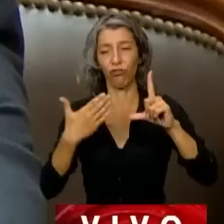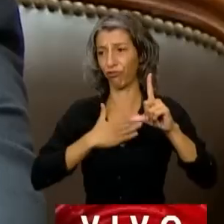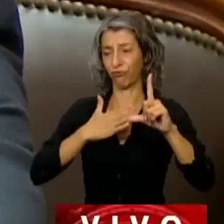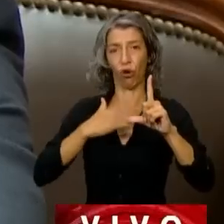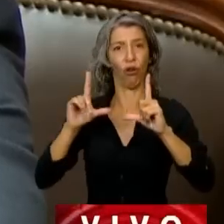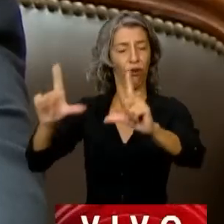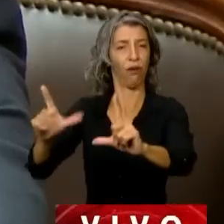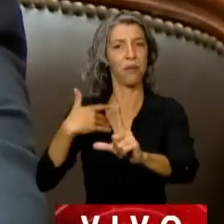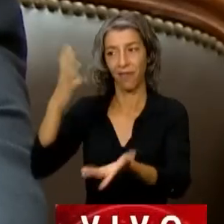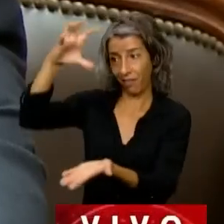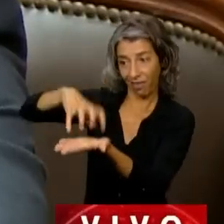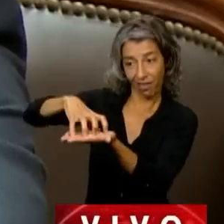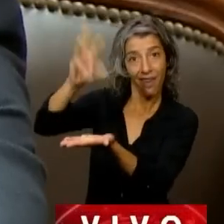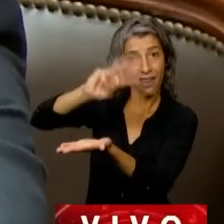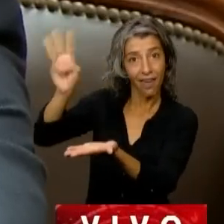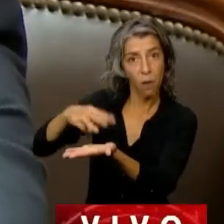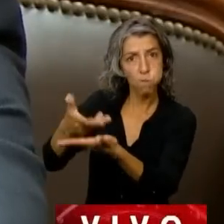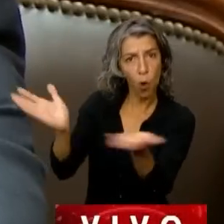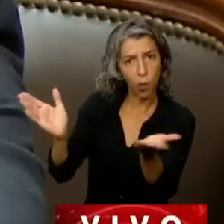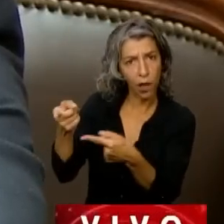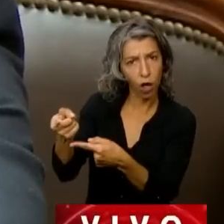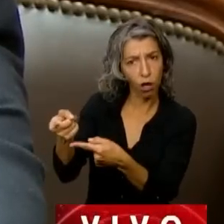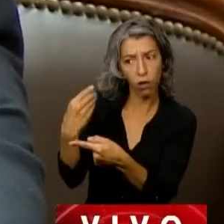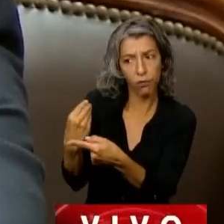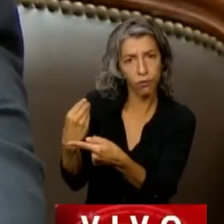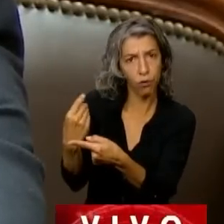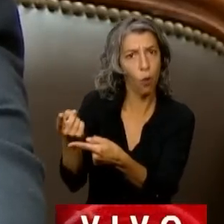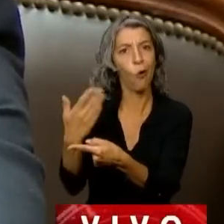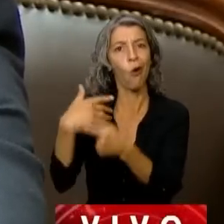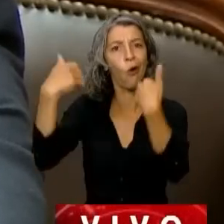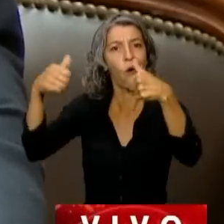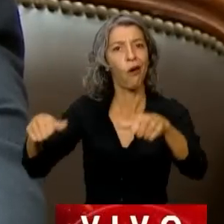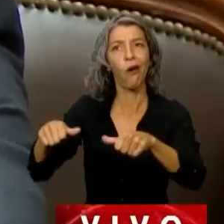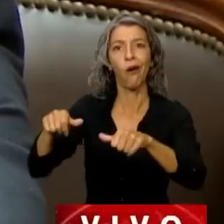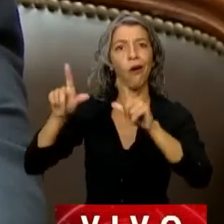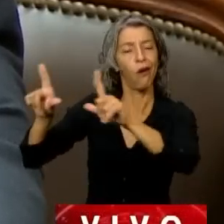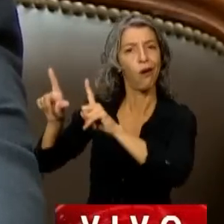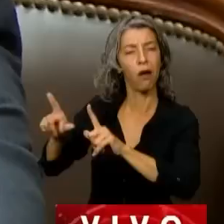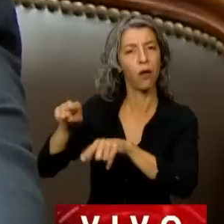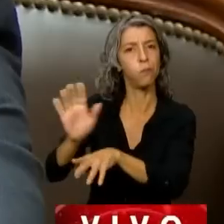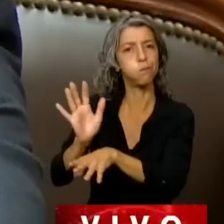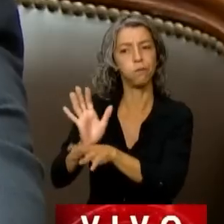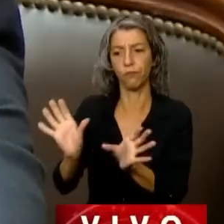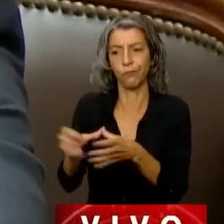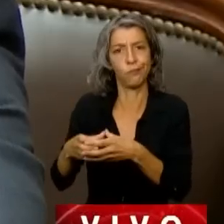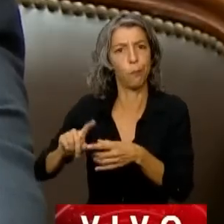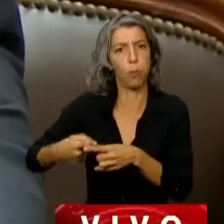tomar partido por una posición política puntual. No son